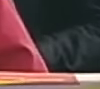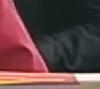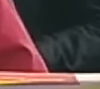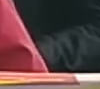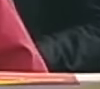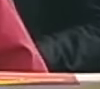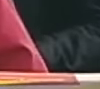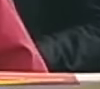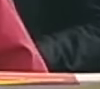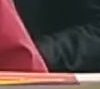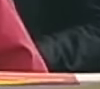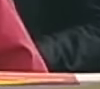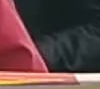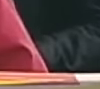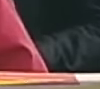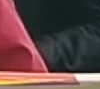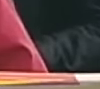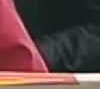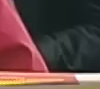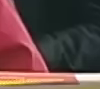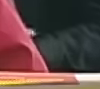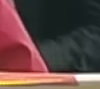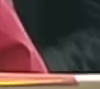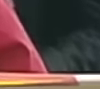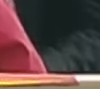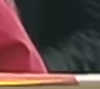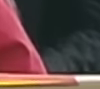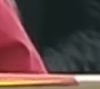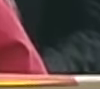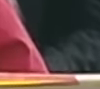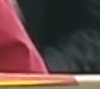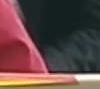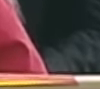un crimen más de los